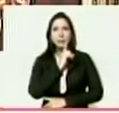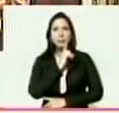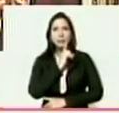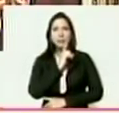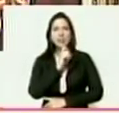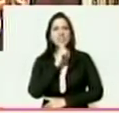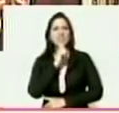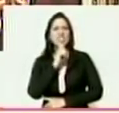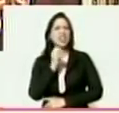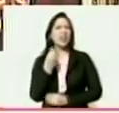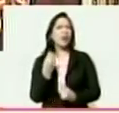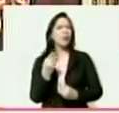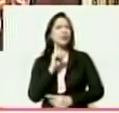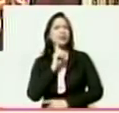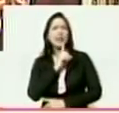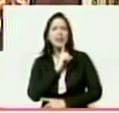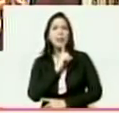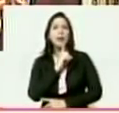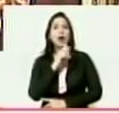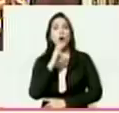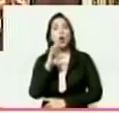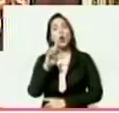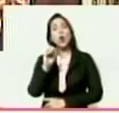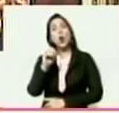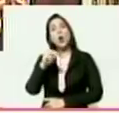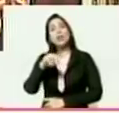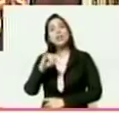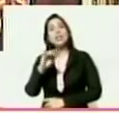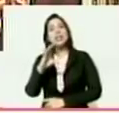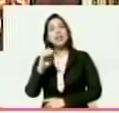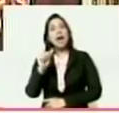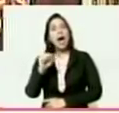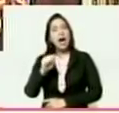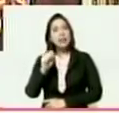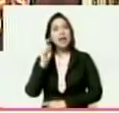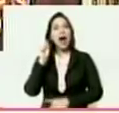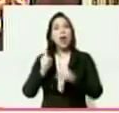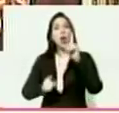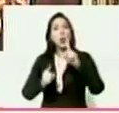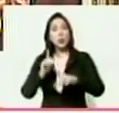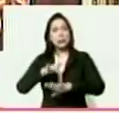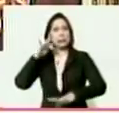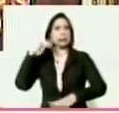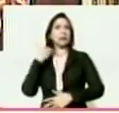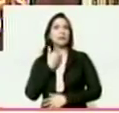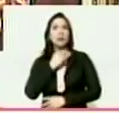difíciles, ¿cómo se llaman las enfermedades? Crónicas y algunas catastróficas inclusive.